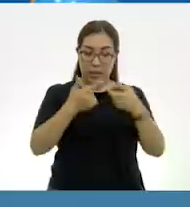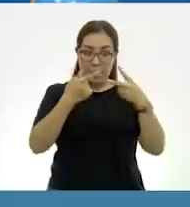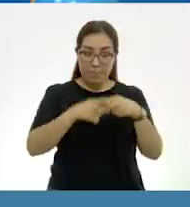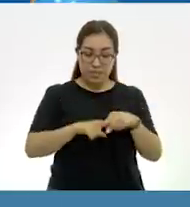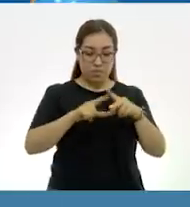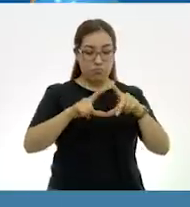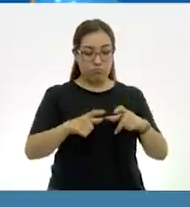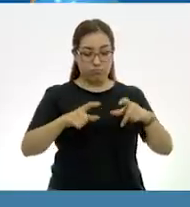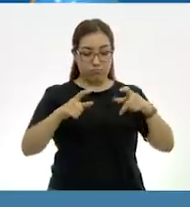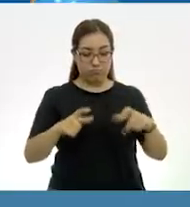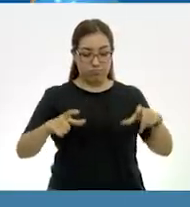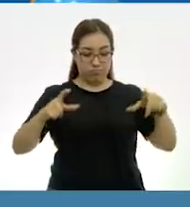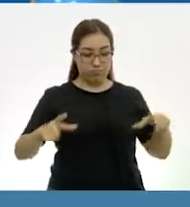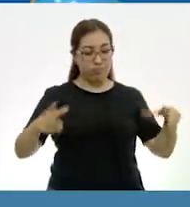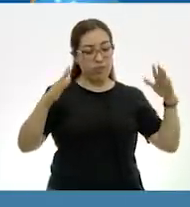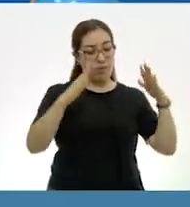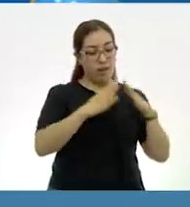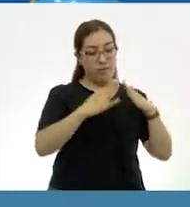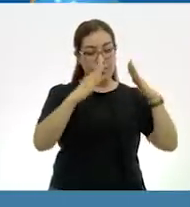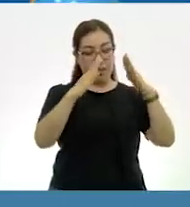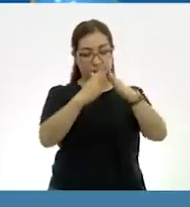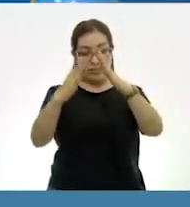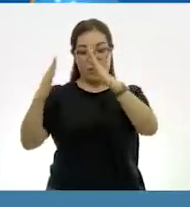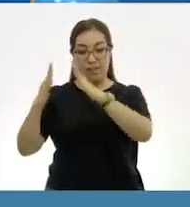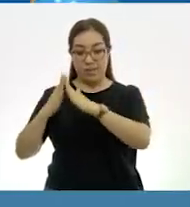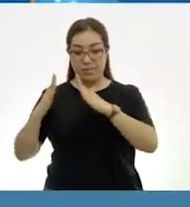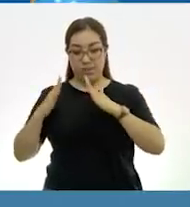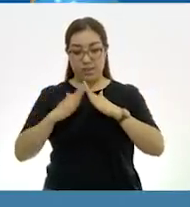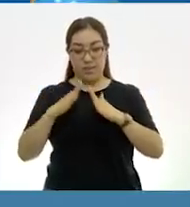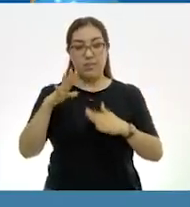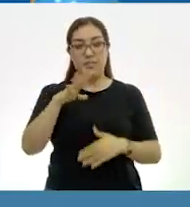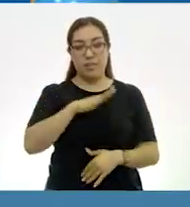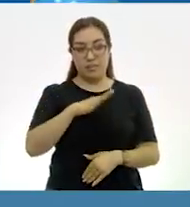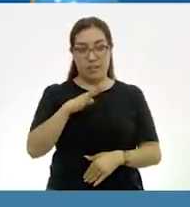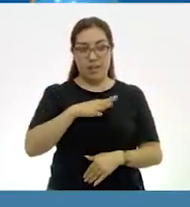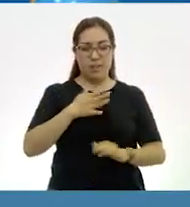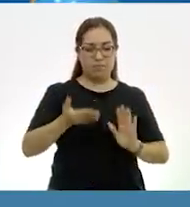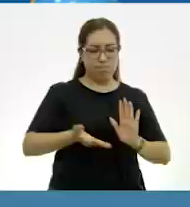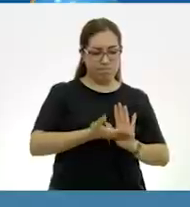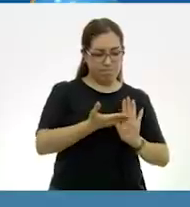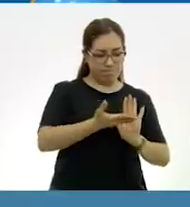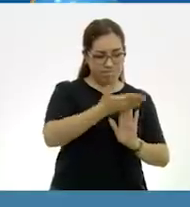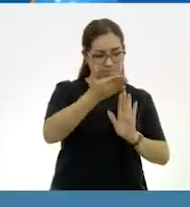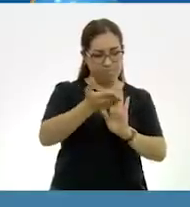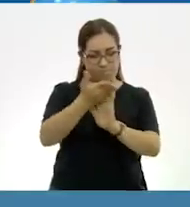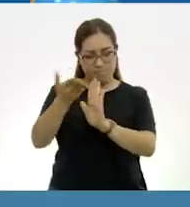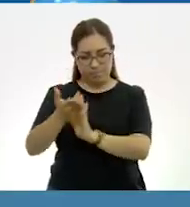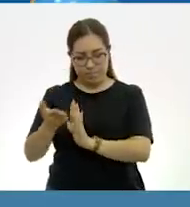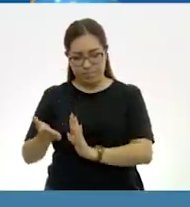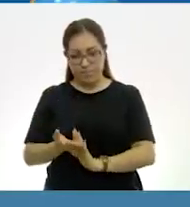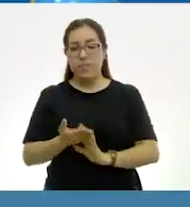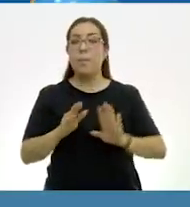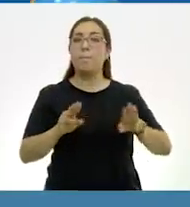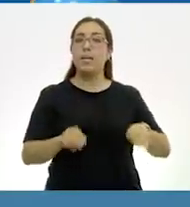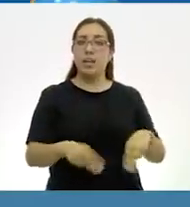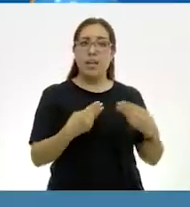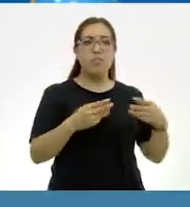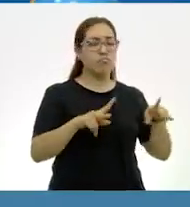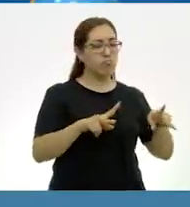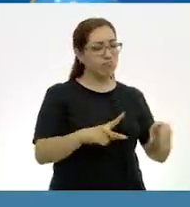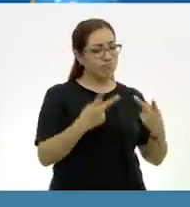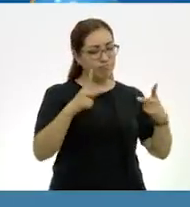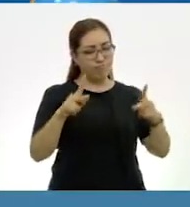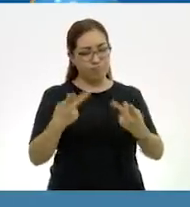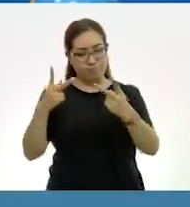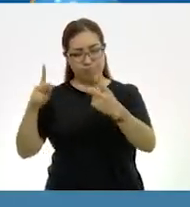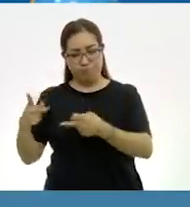Ajá. la gradual concentración de viviendas, Sí. las obras ceremoniales, comerciales y gubernamentales